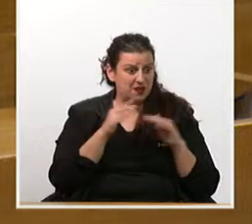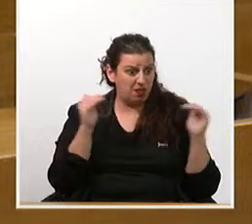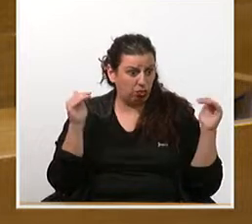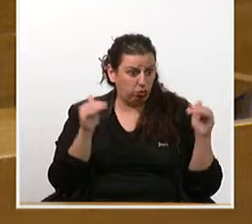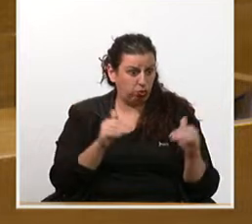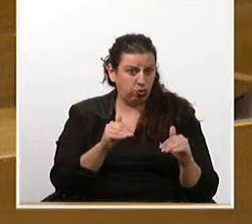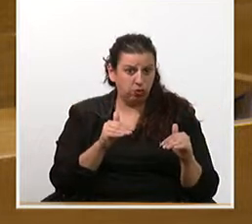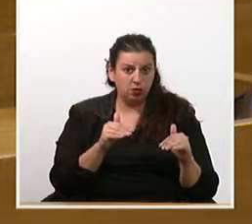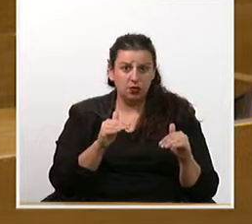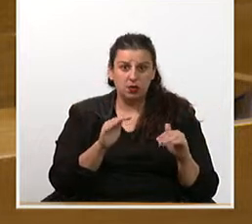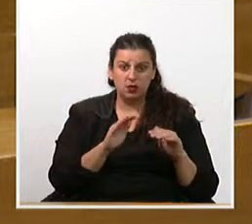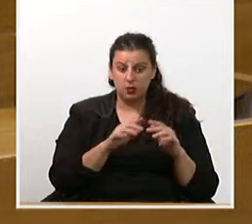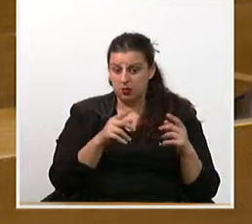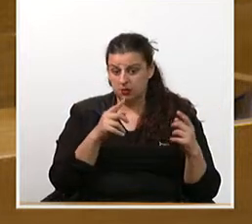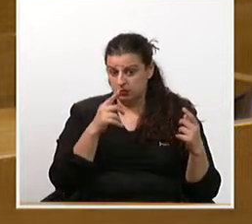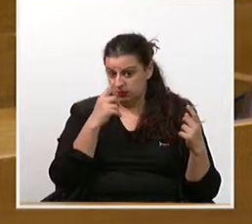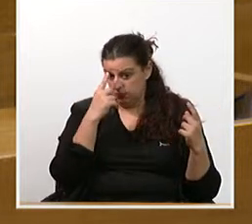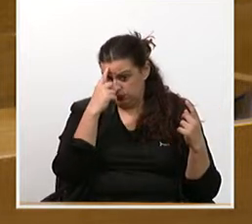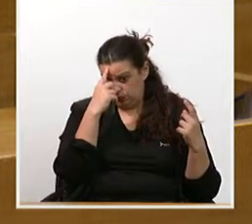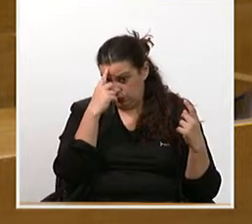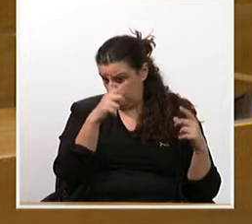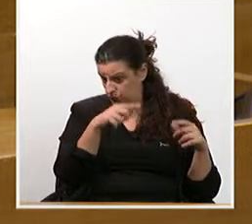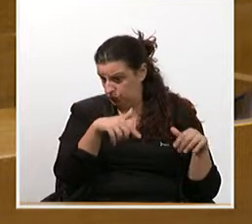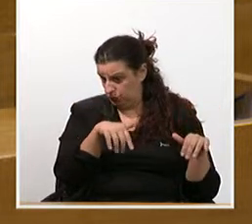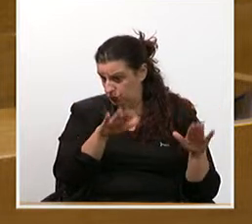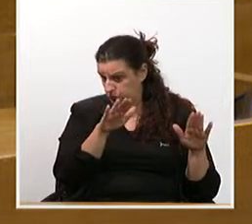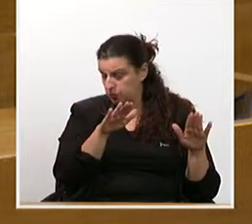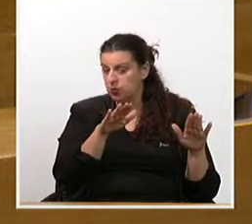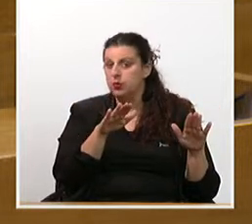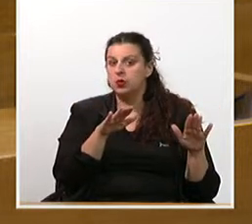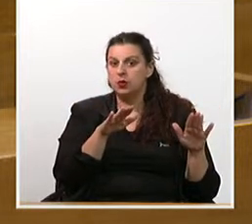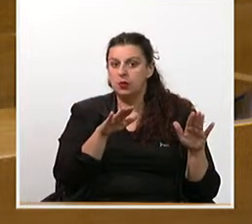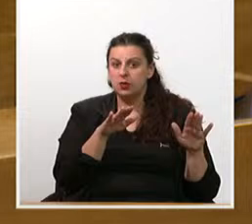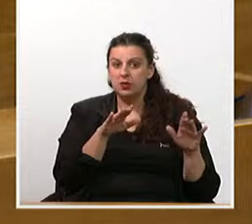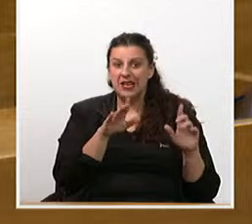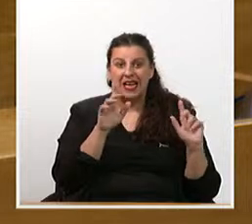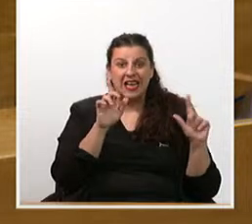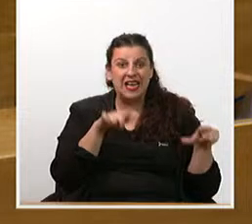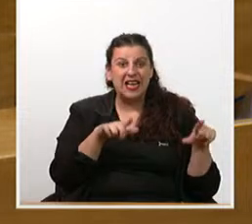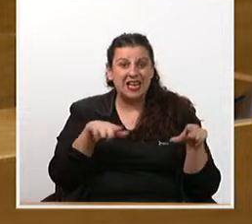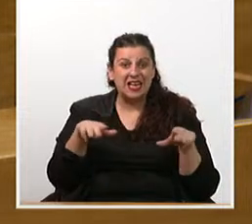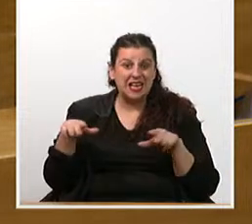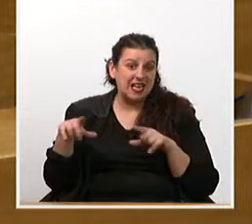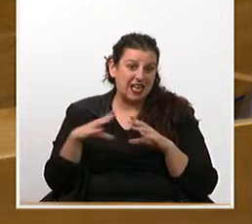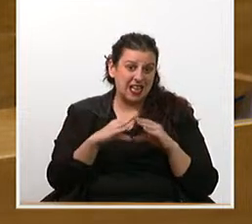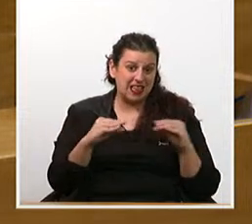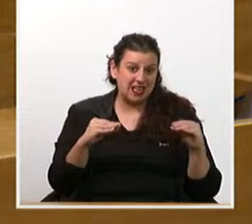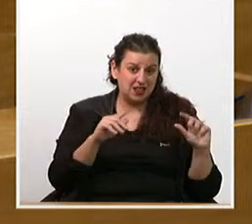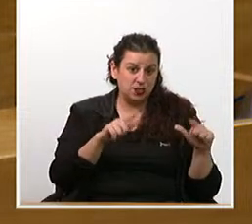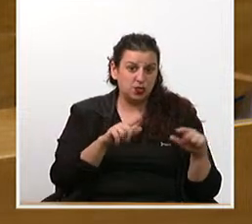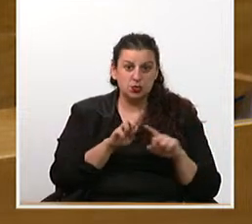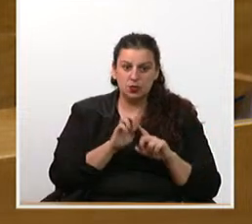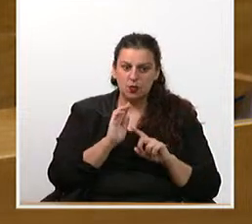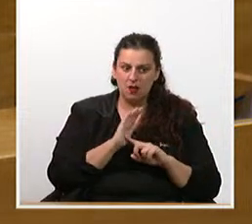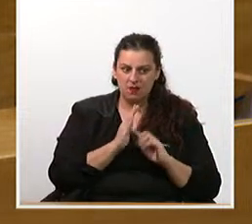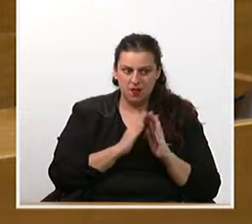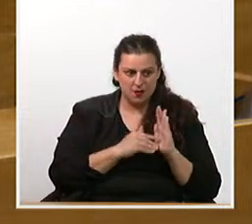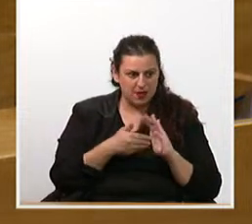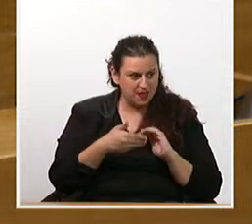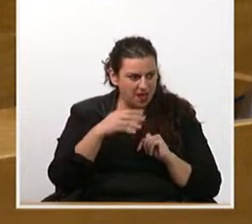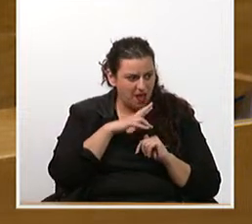prácticamente que se murieran de inanición estas estos recintos que son tan importantes como es feria Valencia para la ciudad de